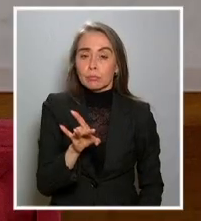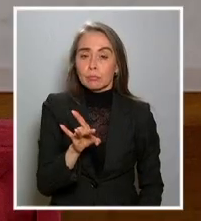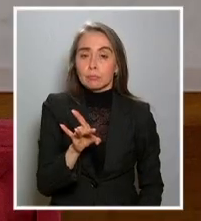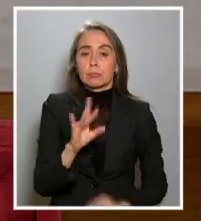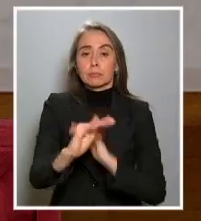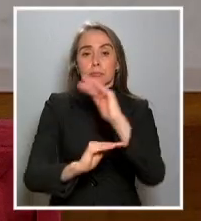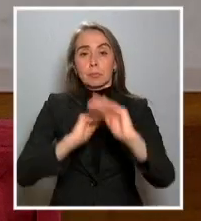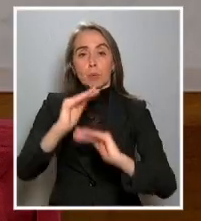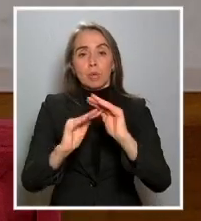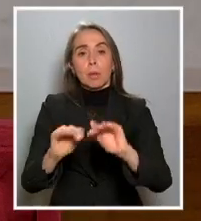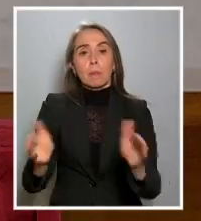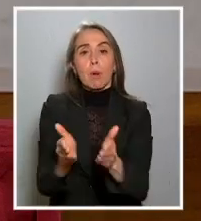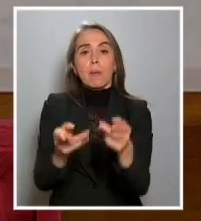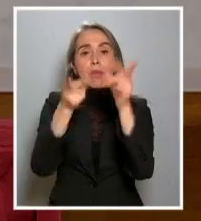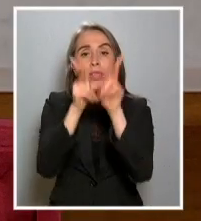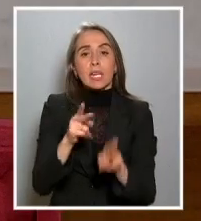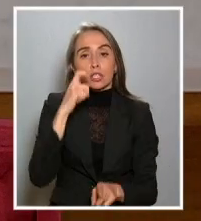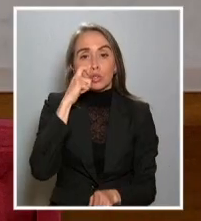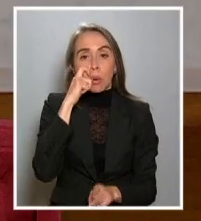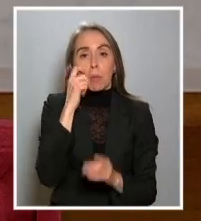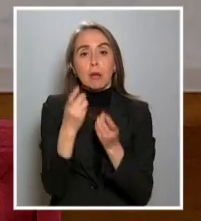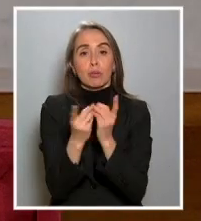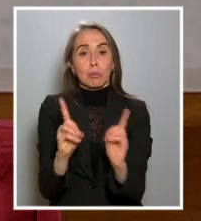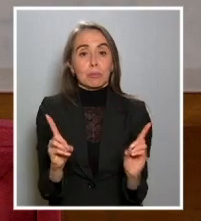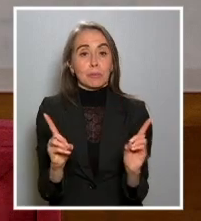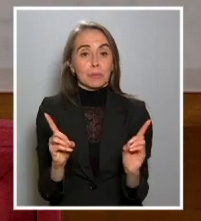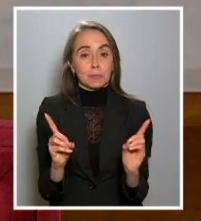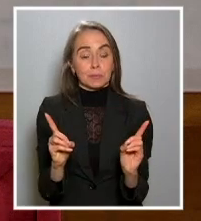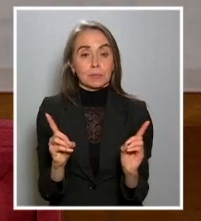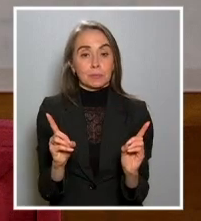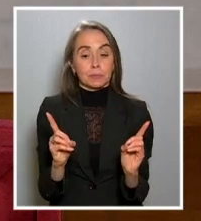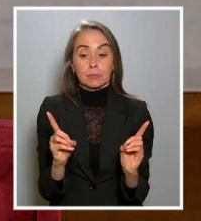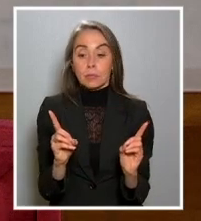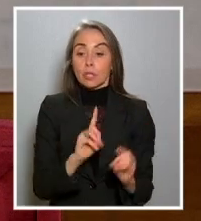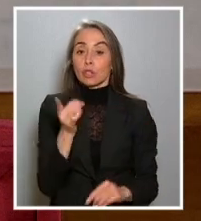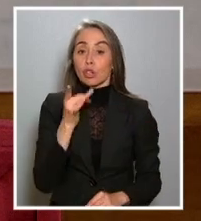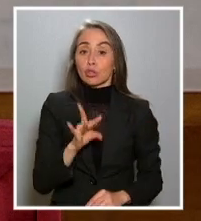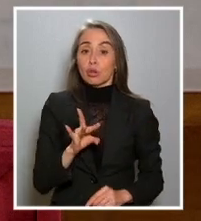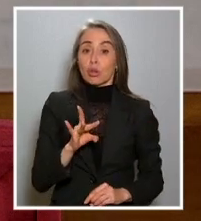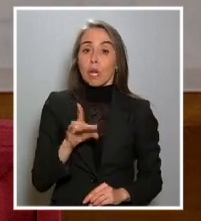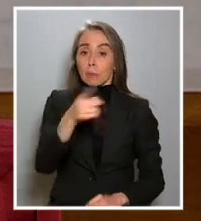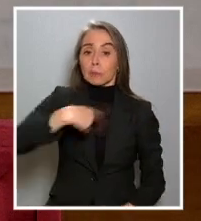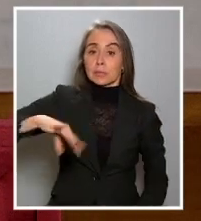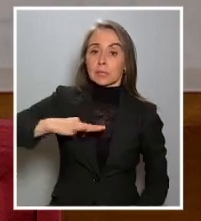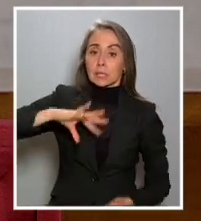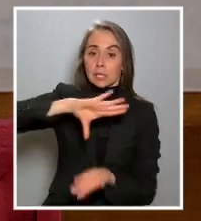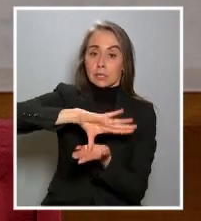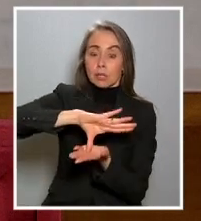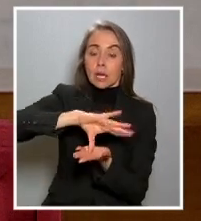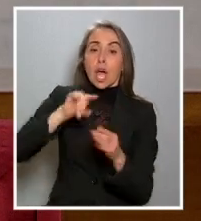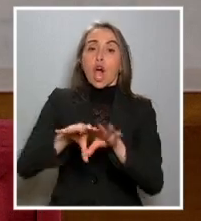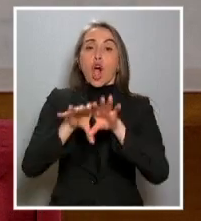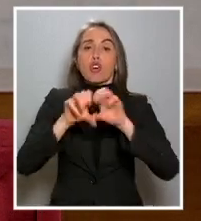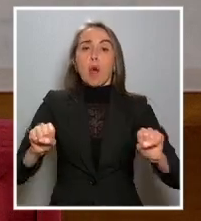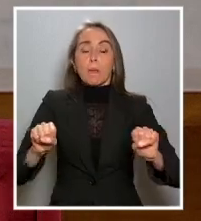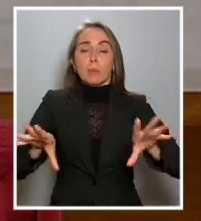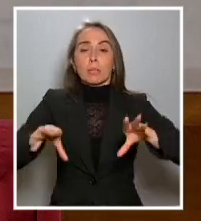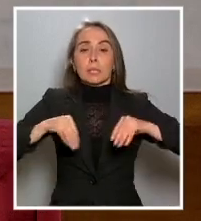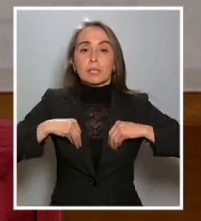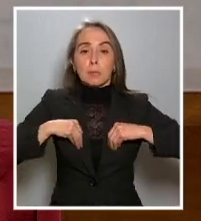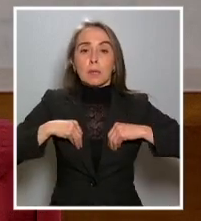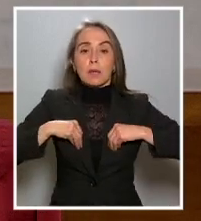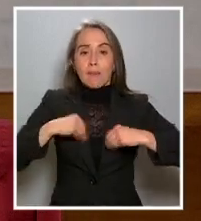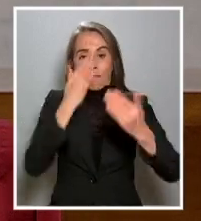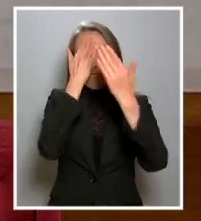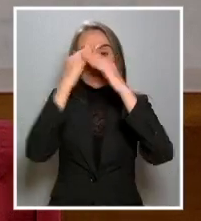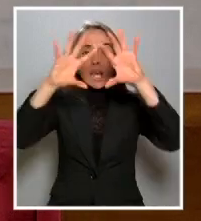de proteger y promover los derechos humanos y la democracia. No solo en nuestra nación, este es un compromiso que asumimos ante